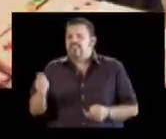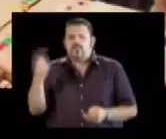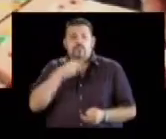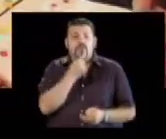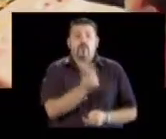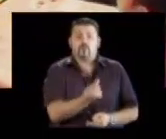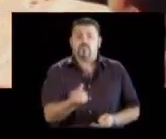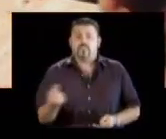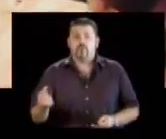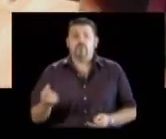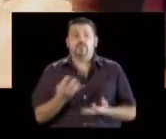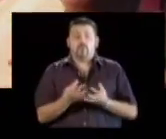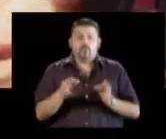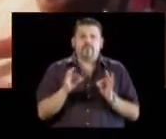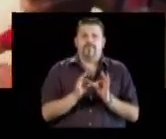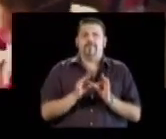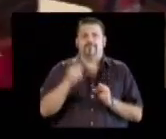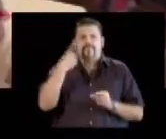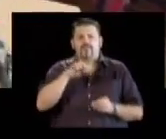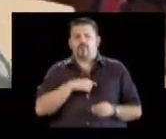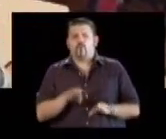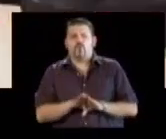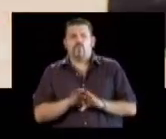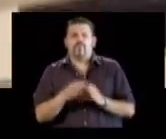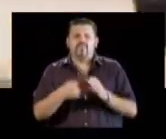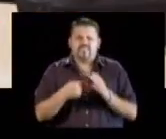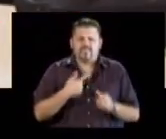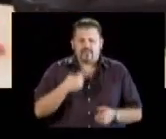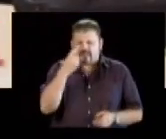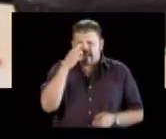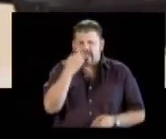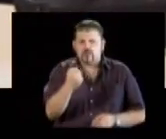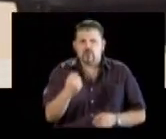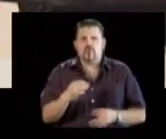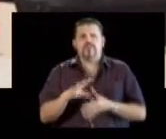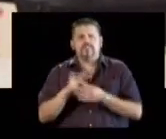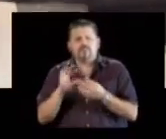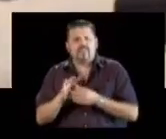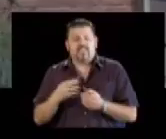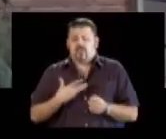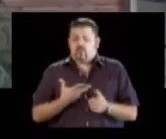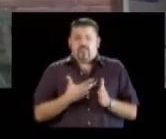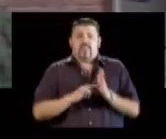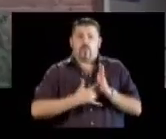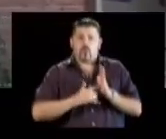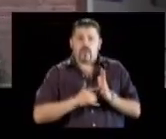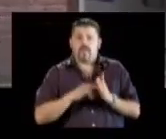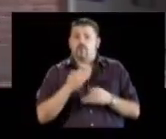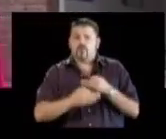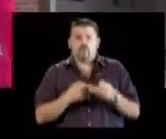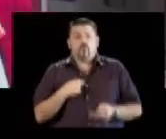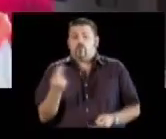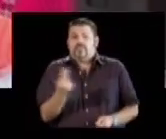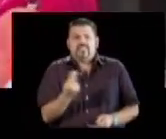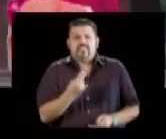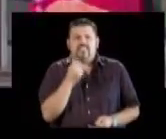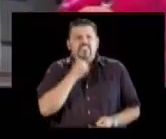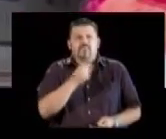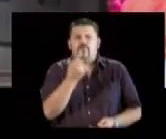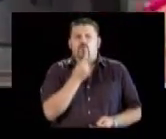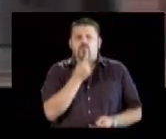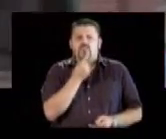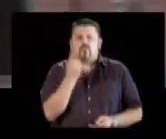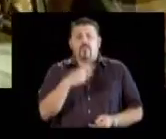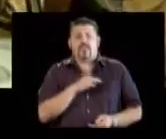alumno, no un mensaje aislado, un mensaje que no tiene razón de ser. Tenemos un horario que es lo necesario para lograr un